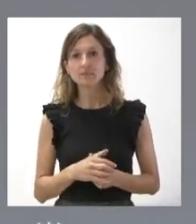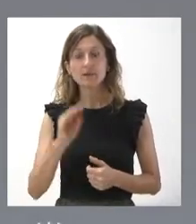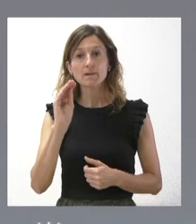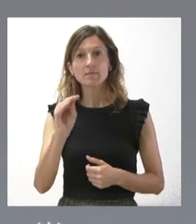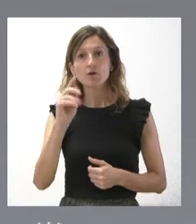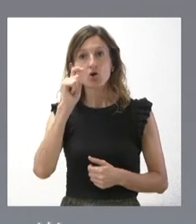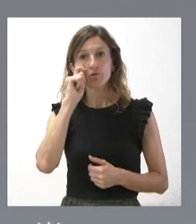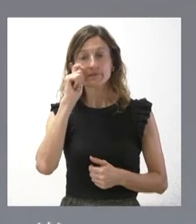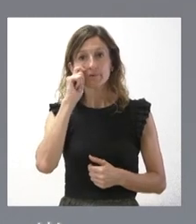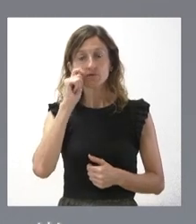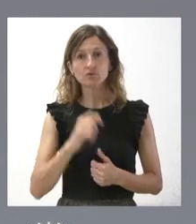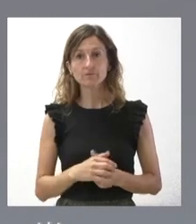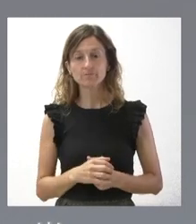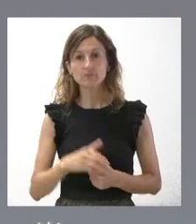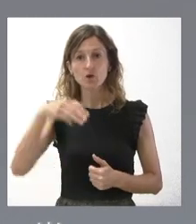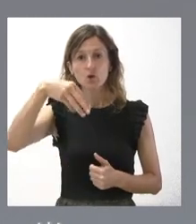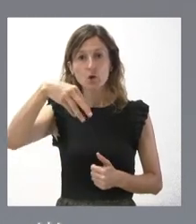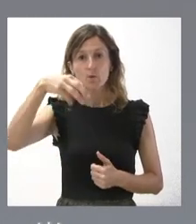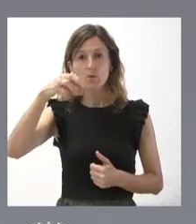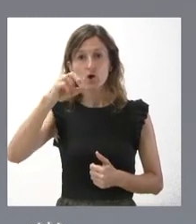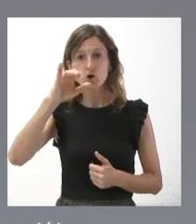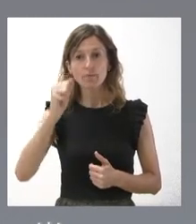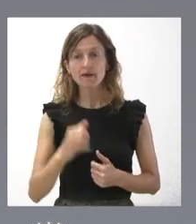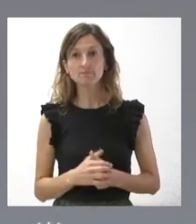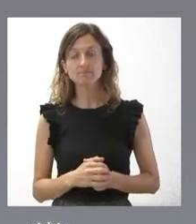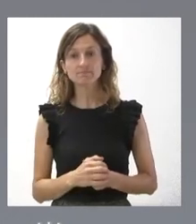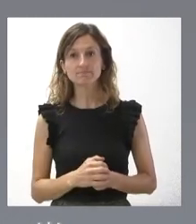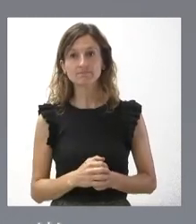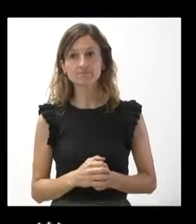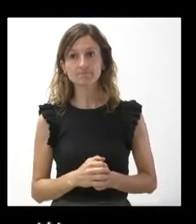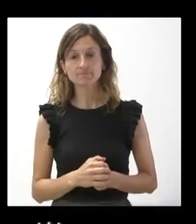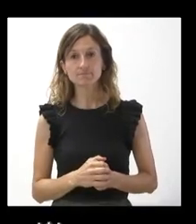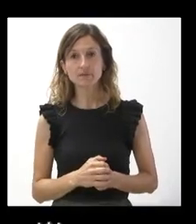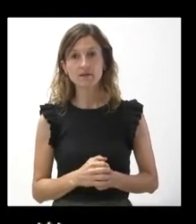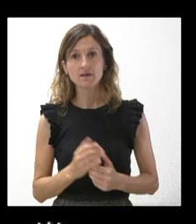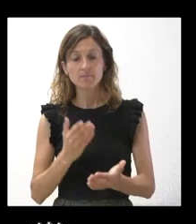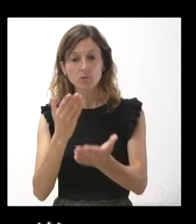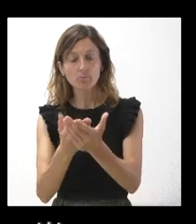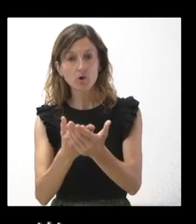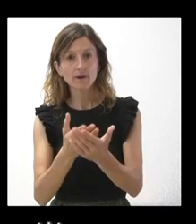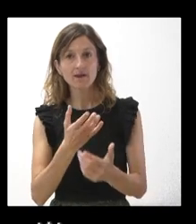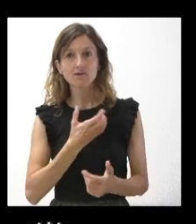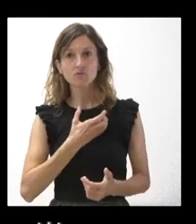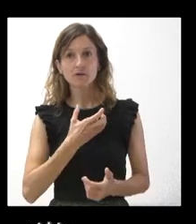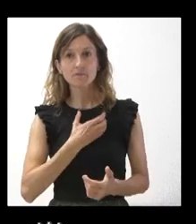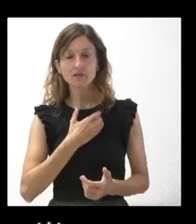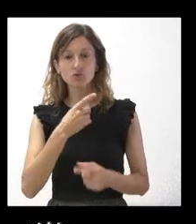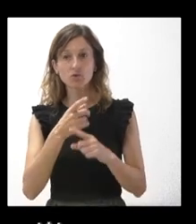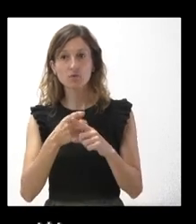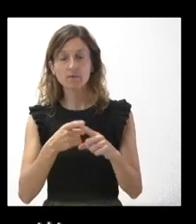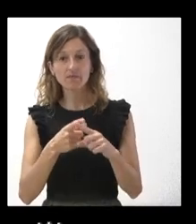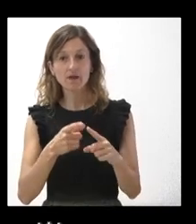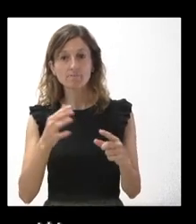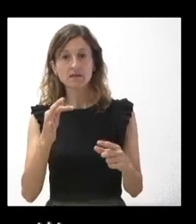Borovia. Por el Observatorio de Borovia. He entendido como sí. Que proponen desde el Ayuntamiento sí. Contratar dos personas tipo parcial, uh-huh. Junto